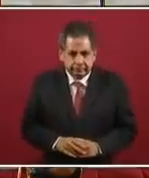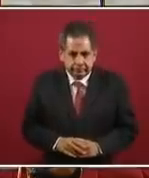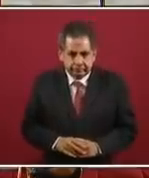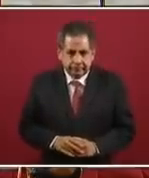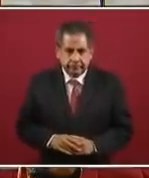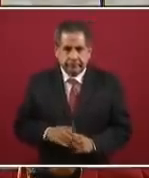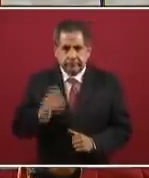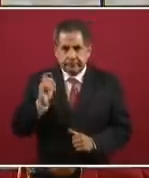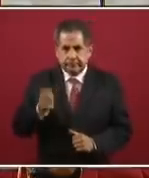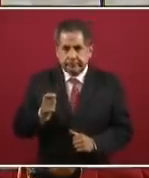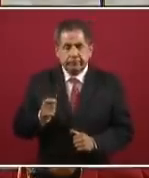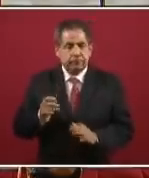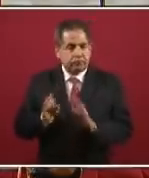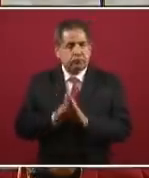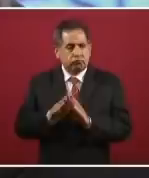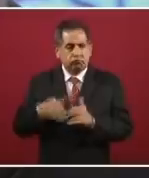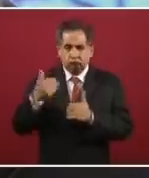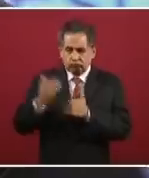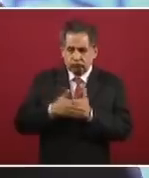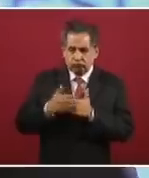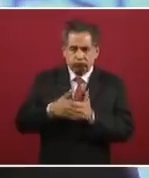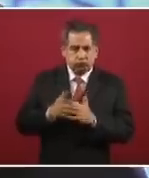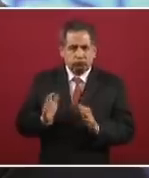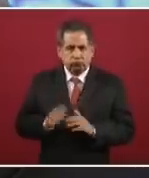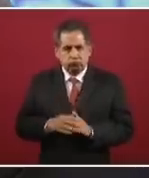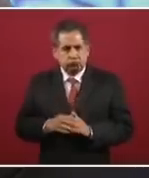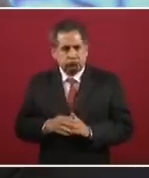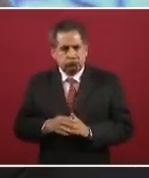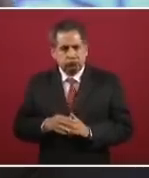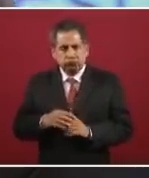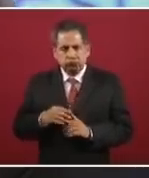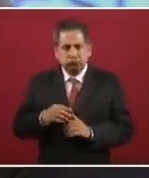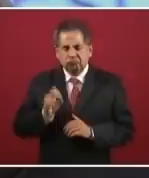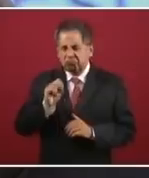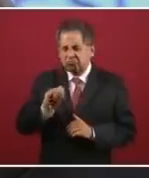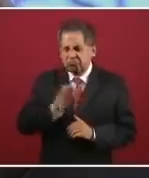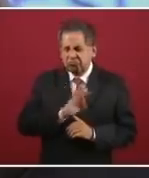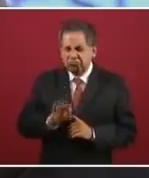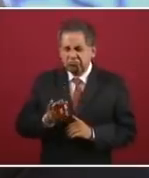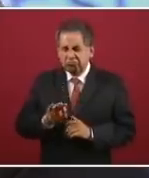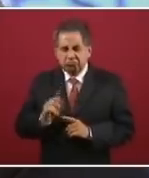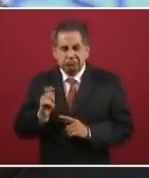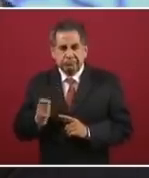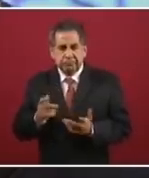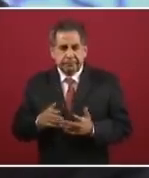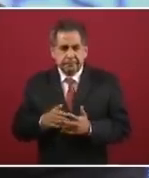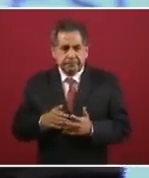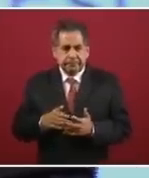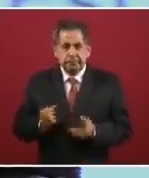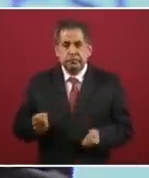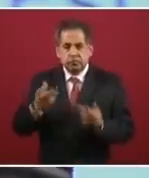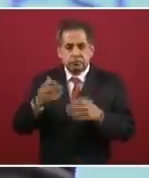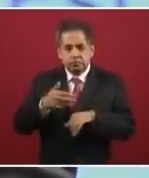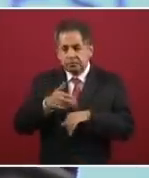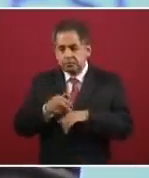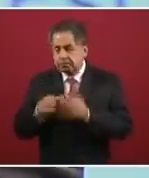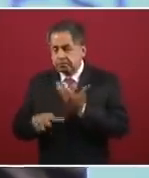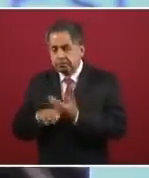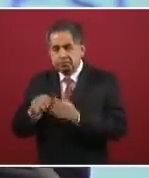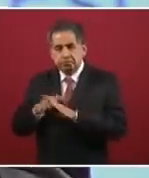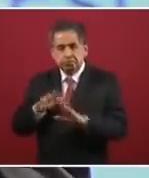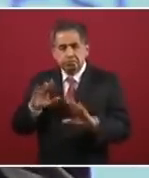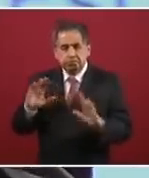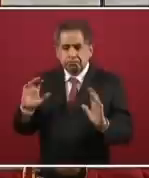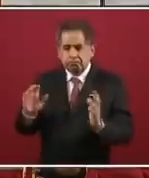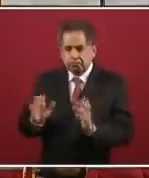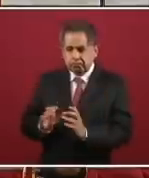y que estaremos muy pronto ya alcanzando los números en el flujo migratorio que han